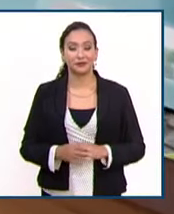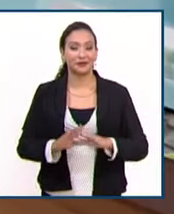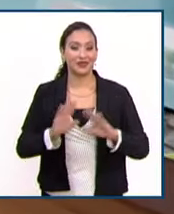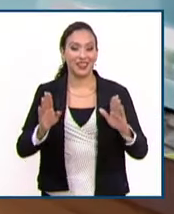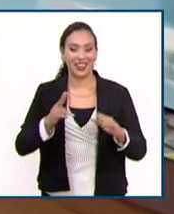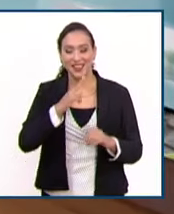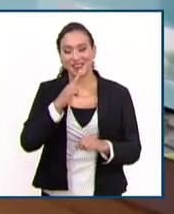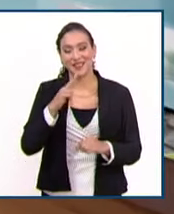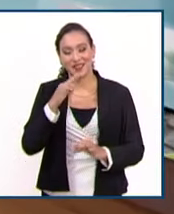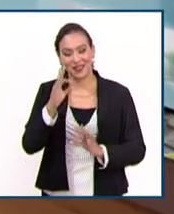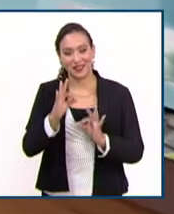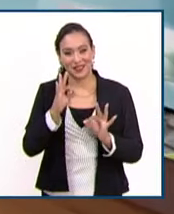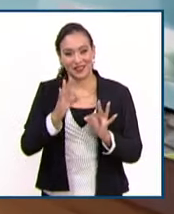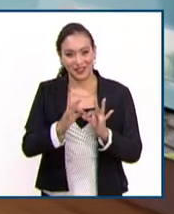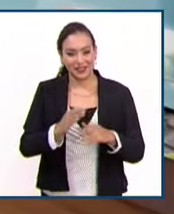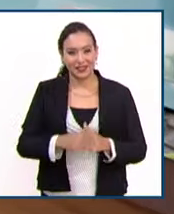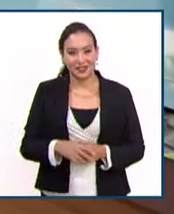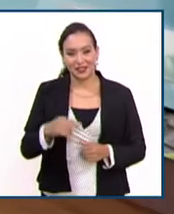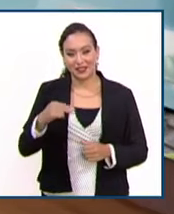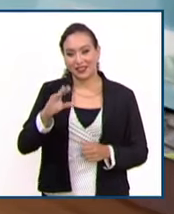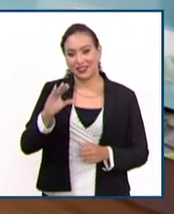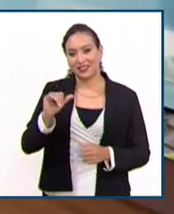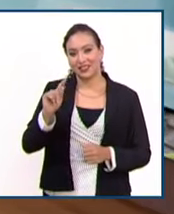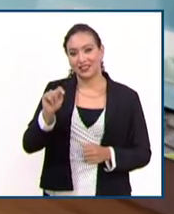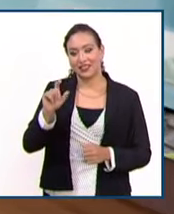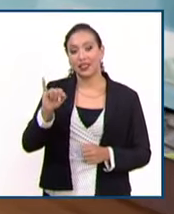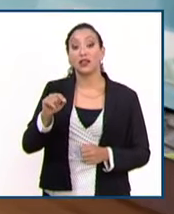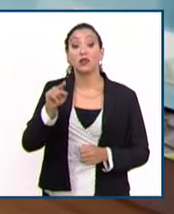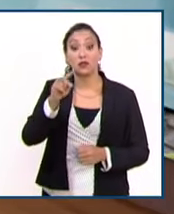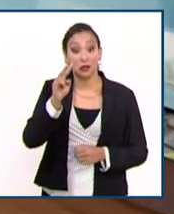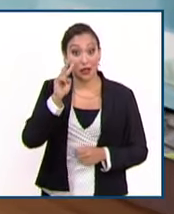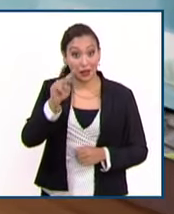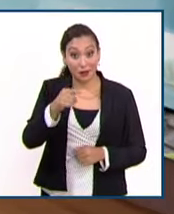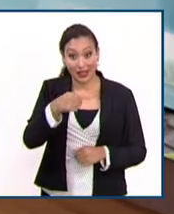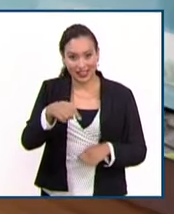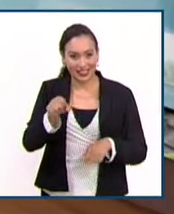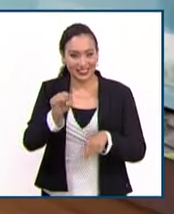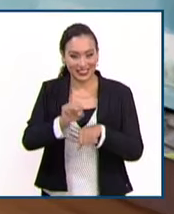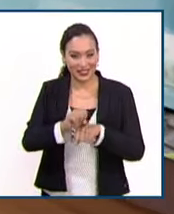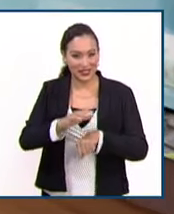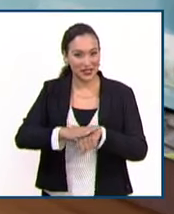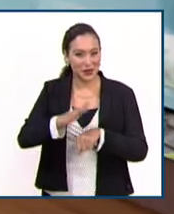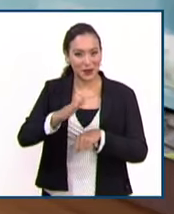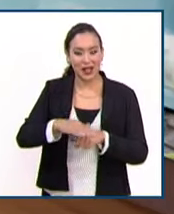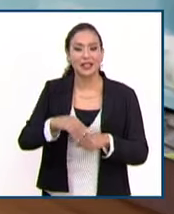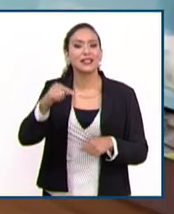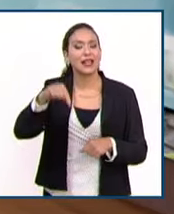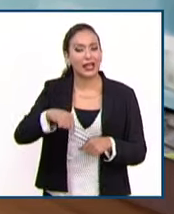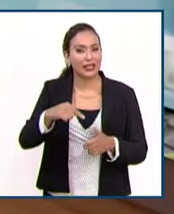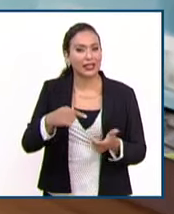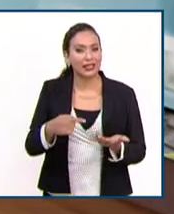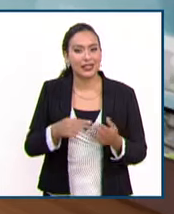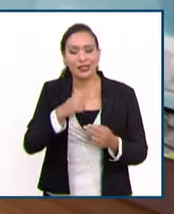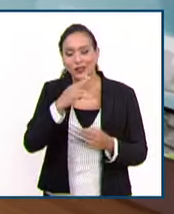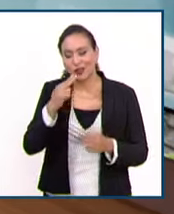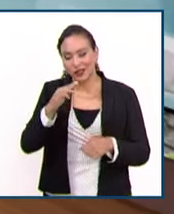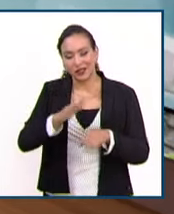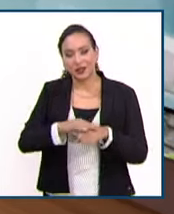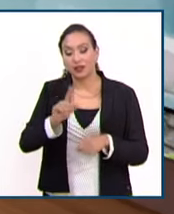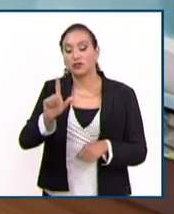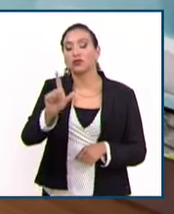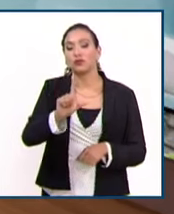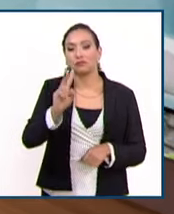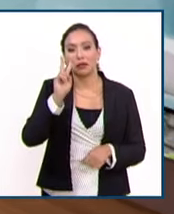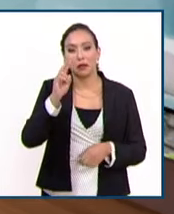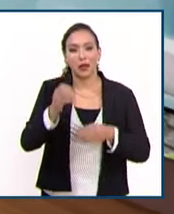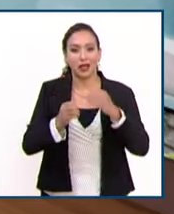al final de este semanario. Soy Citlali Pérez. Manténgase en la señal del canal del Poder Judicial de la Federación. Este lunes siga